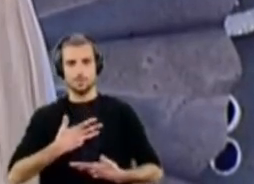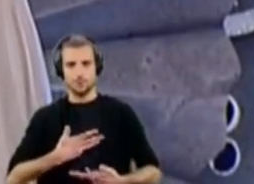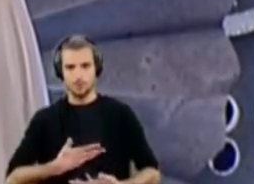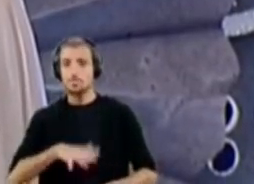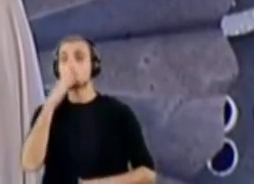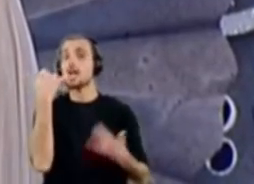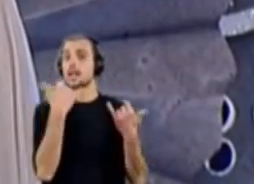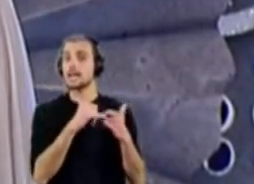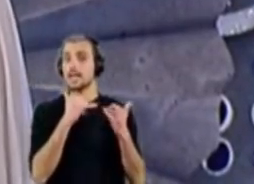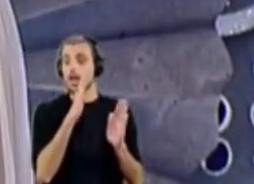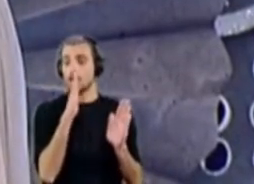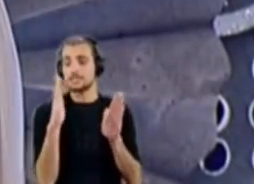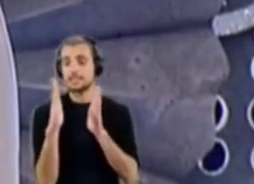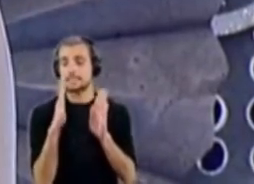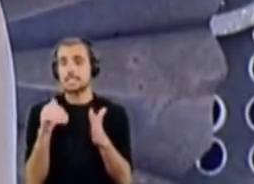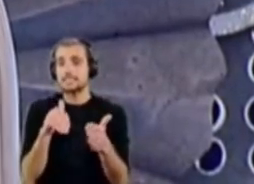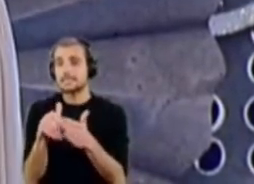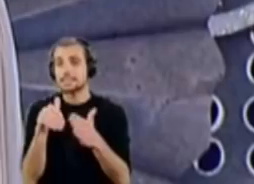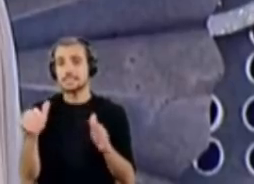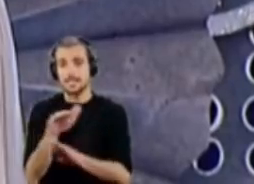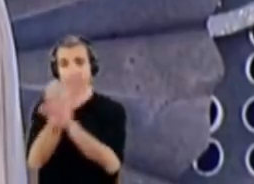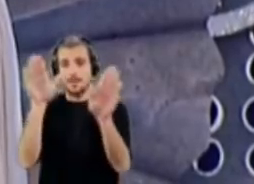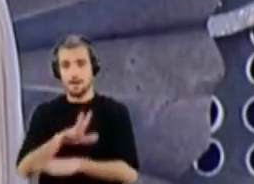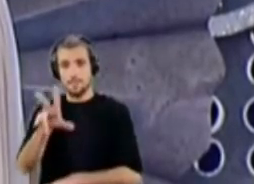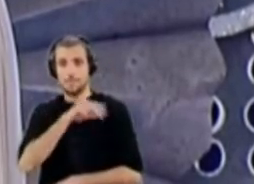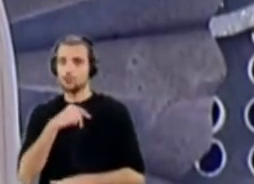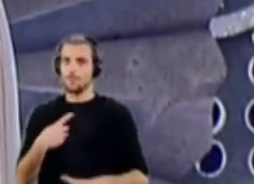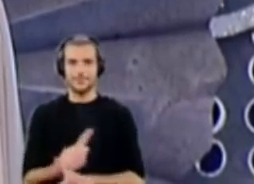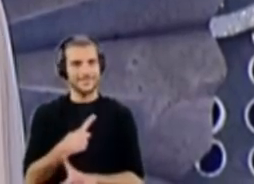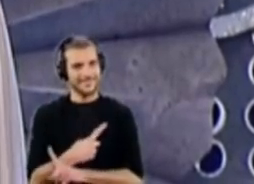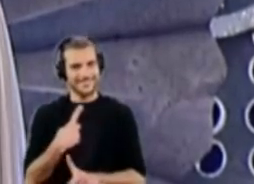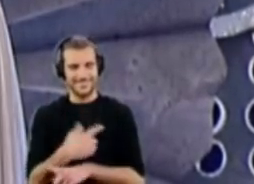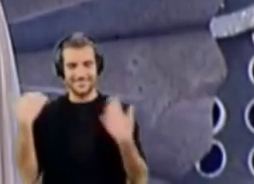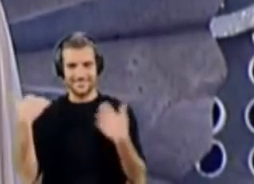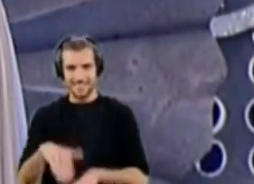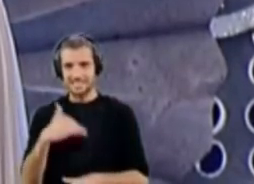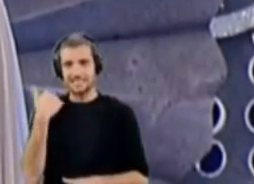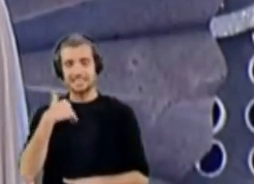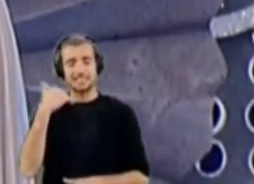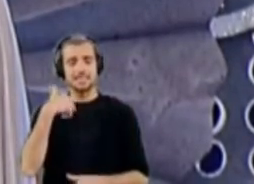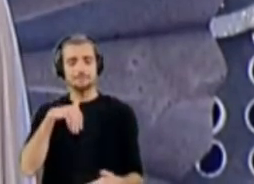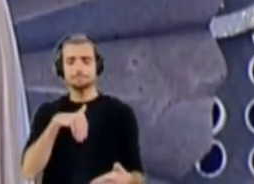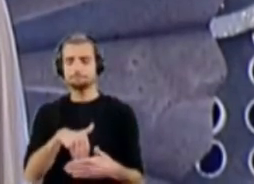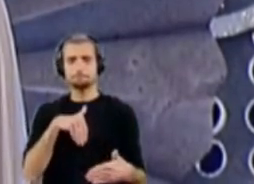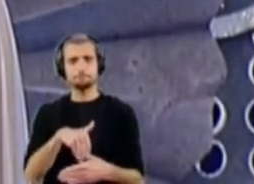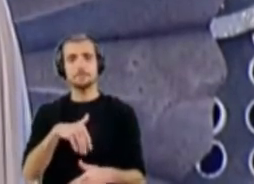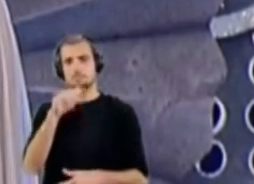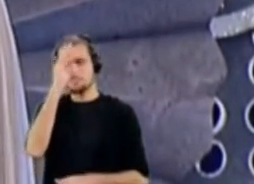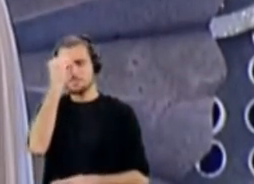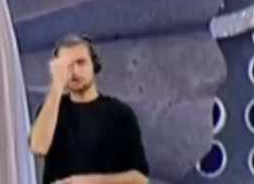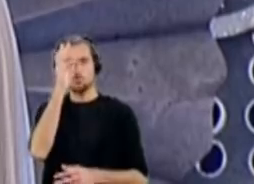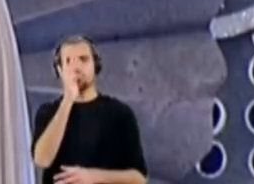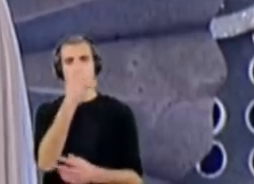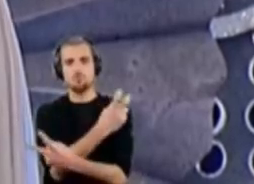poco nerviosa con ganas de escuchar el veredicto del jurado. Estamos a puntito, yo creo que el jurado debe estar ya casi a punto de volver aquí